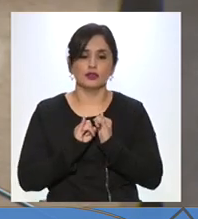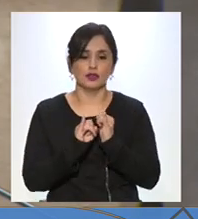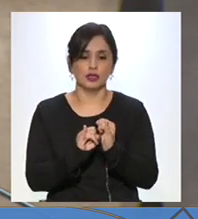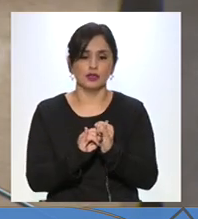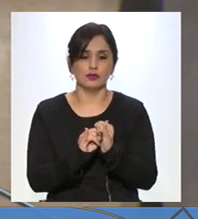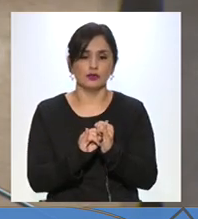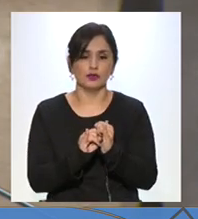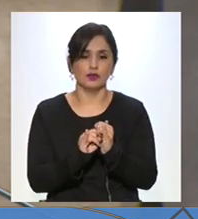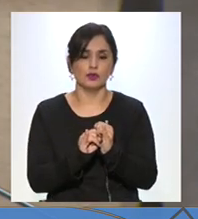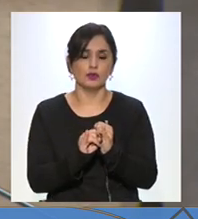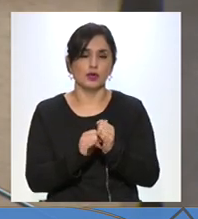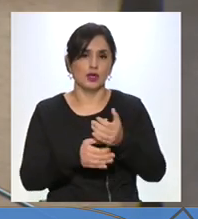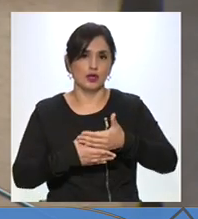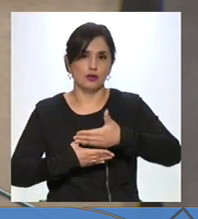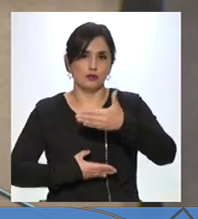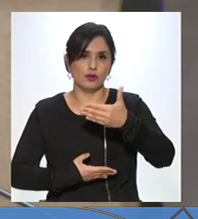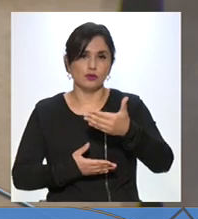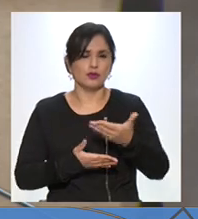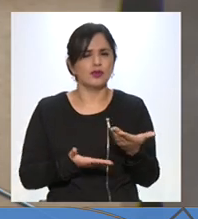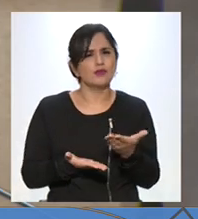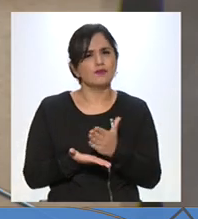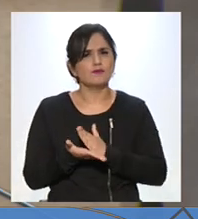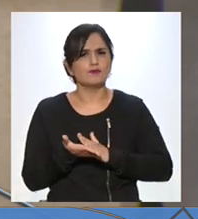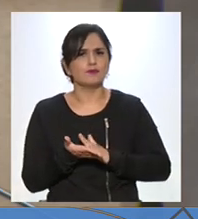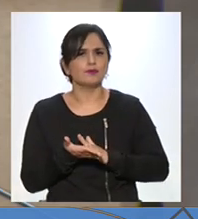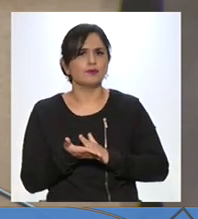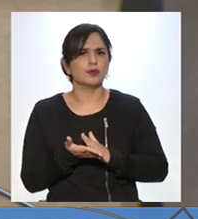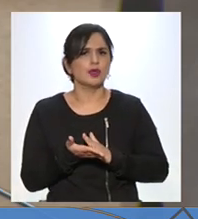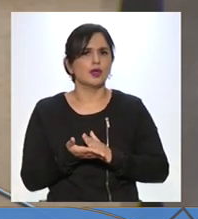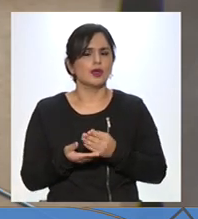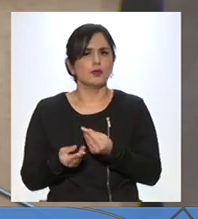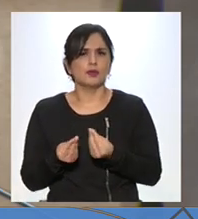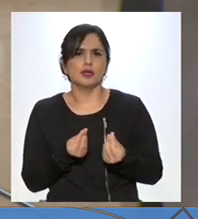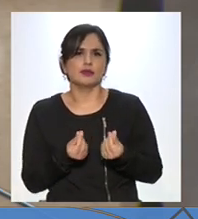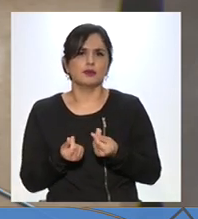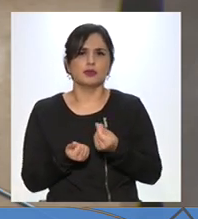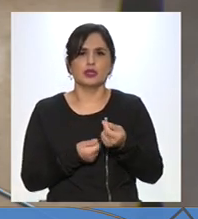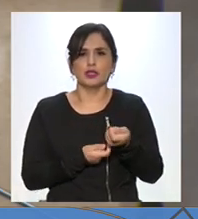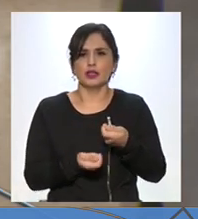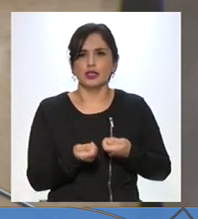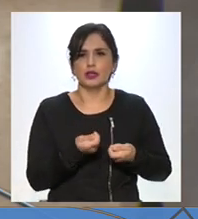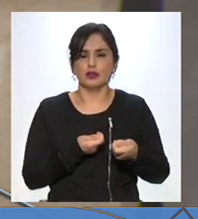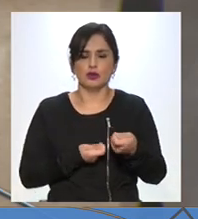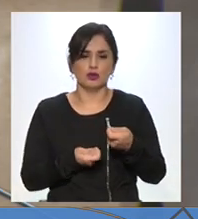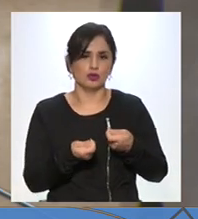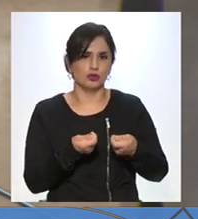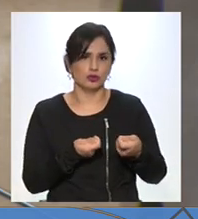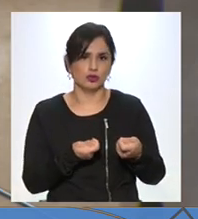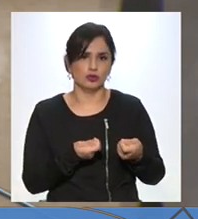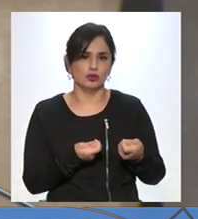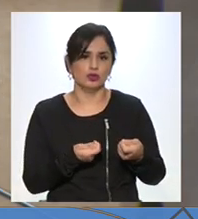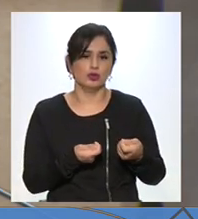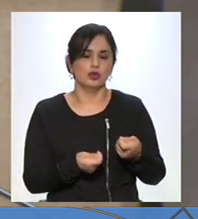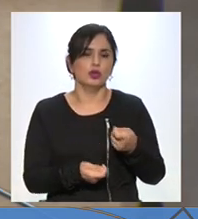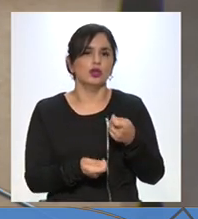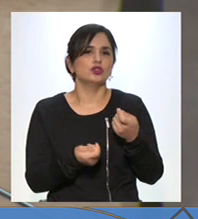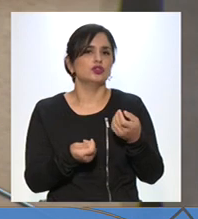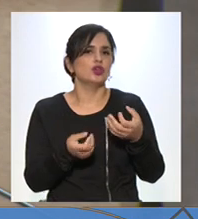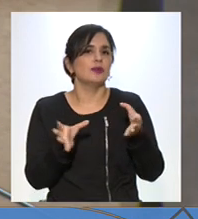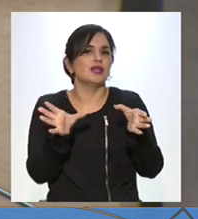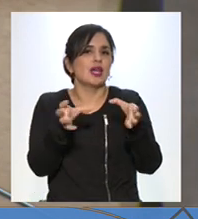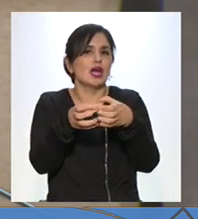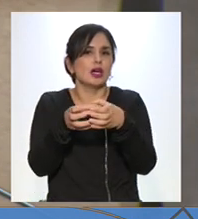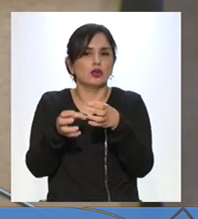de negocio, que como es un informe que está basado en entrevistas, obviamente no puede tener una representatividad regional, por eso es que